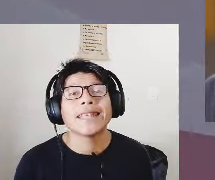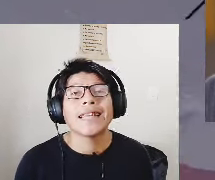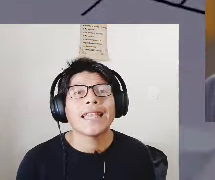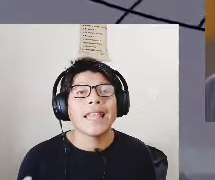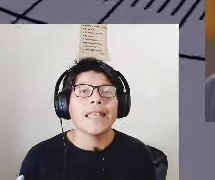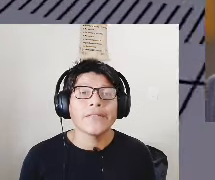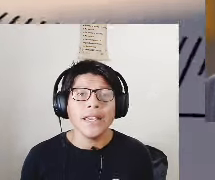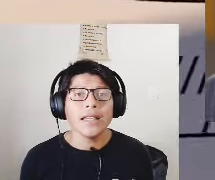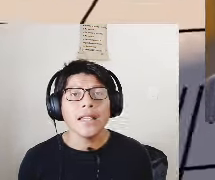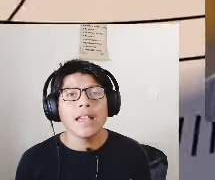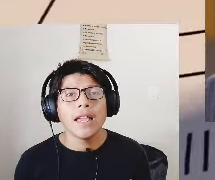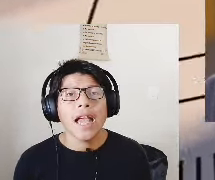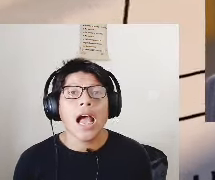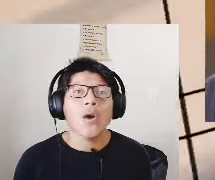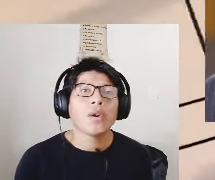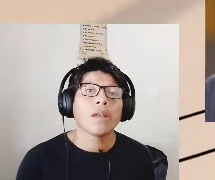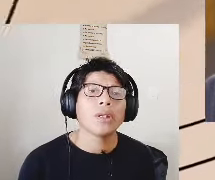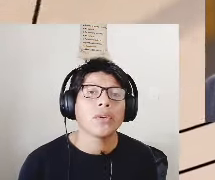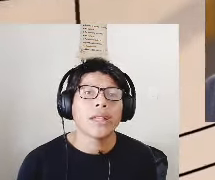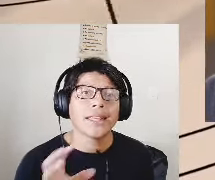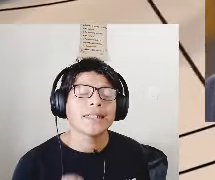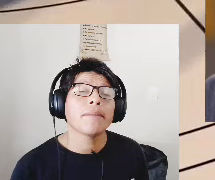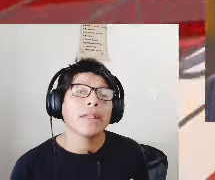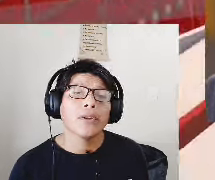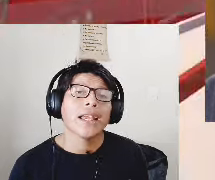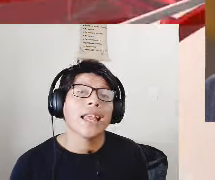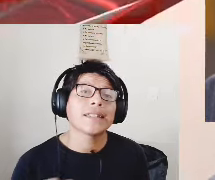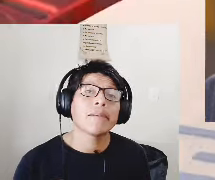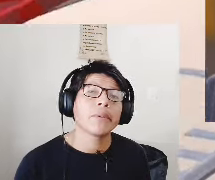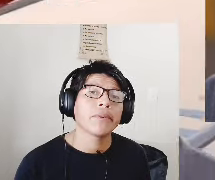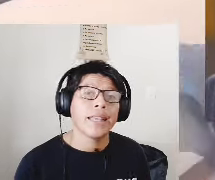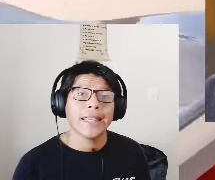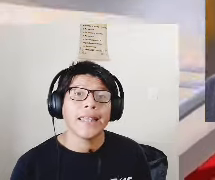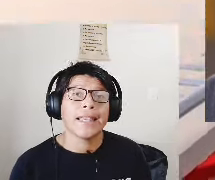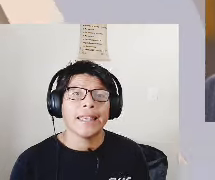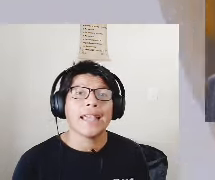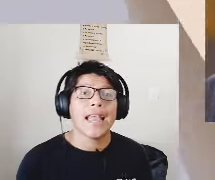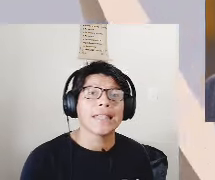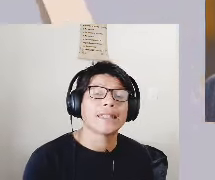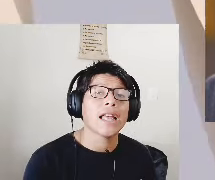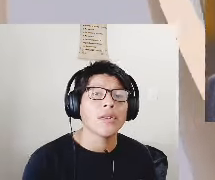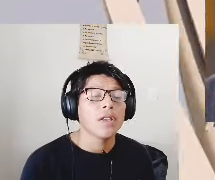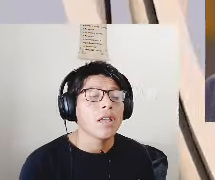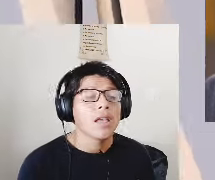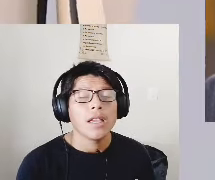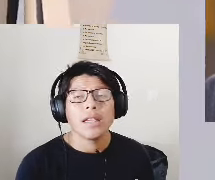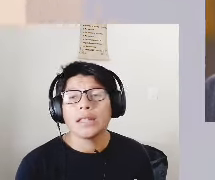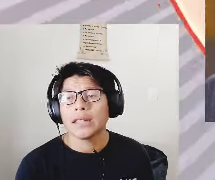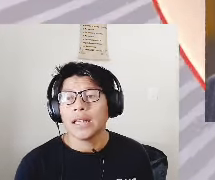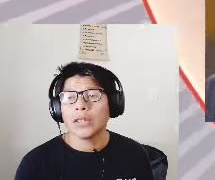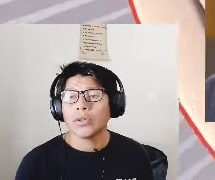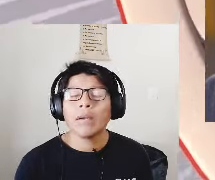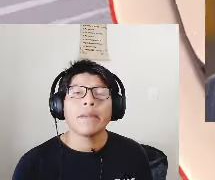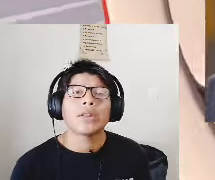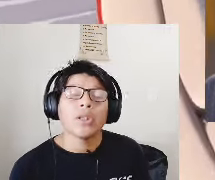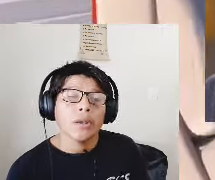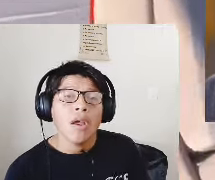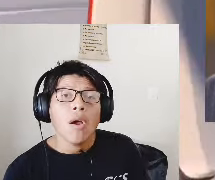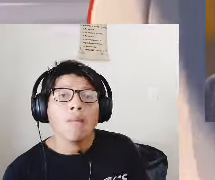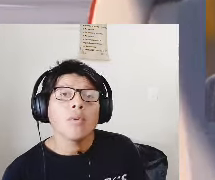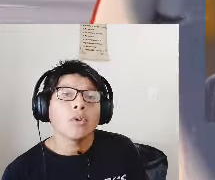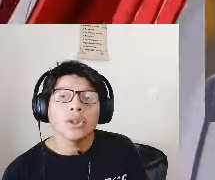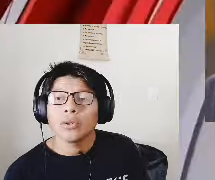les tiene que ir bien a una minoría. Y esa minoría es la privilegiada, quien ha estado